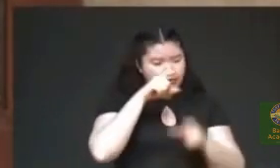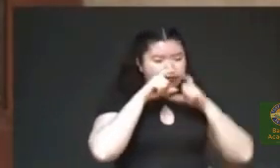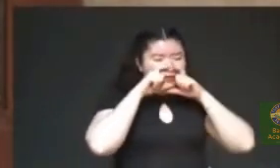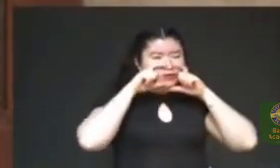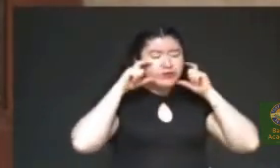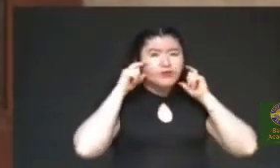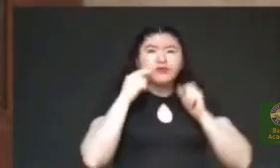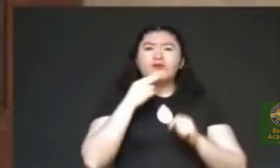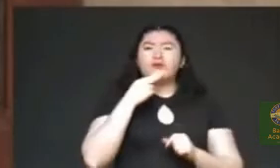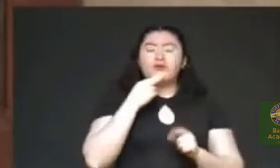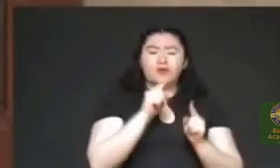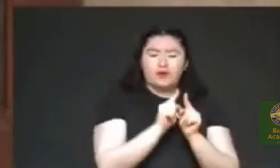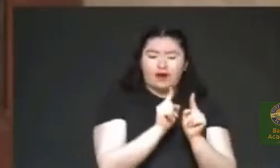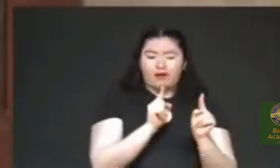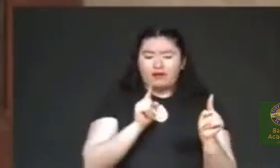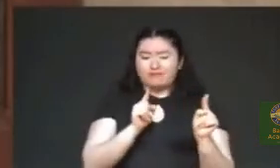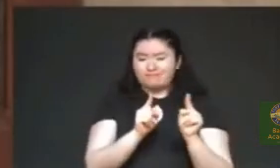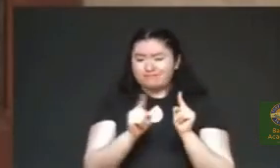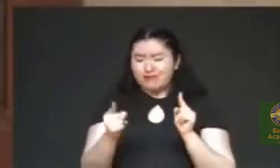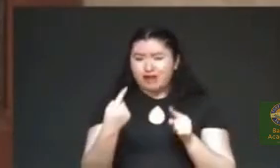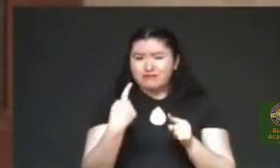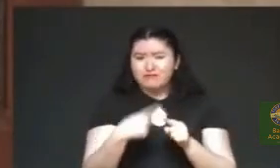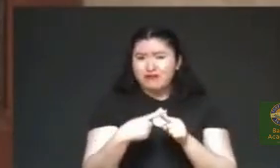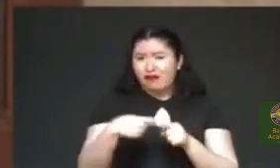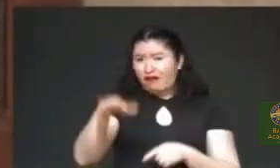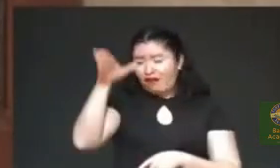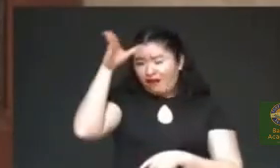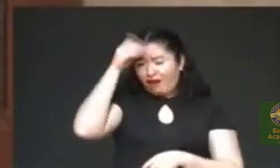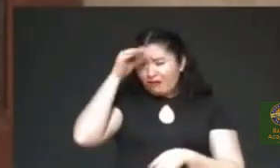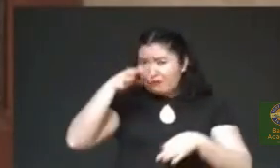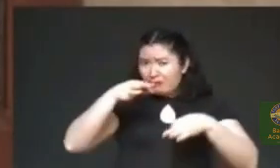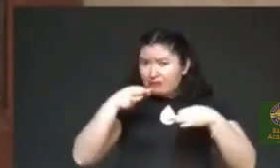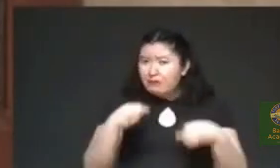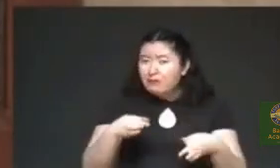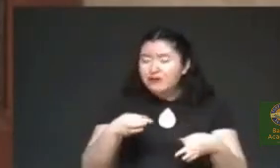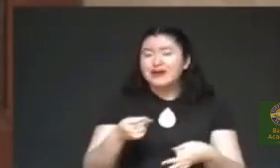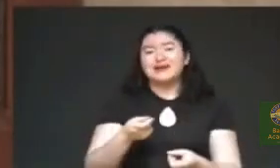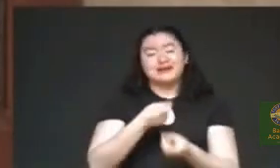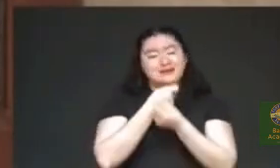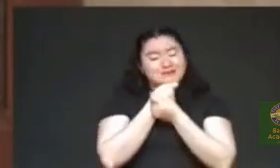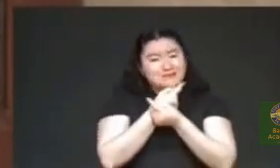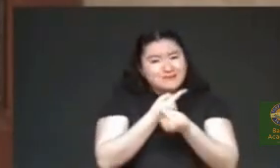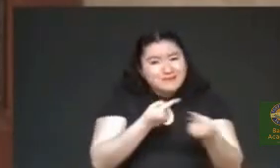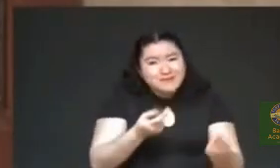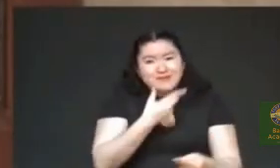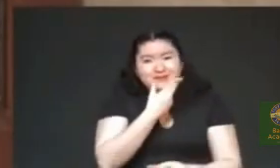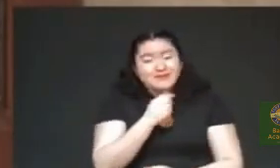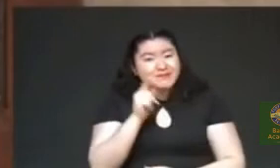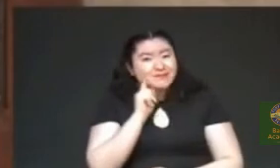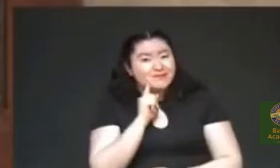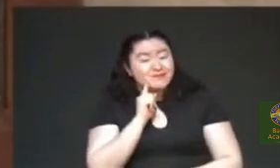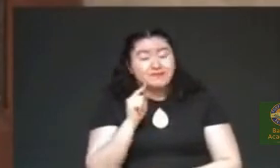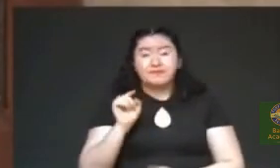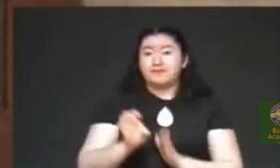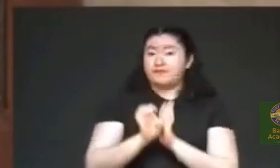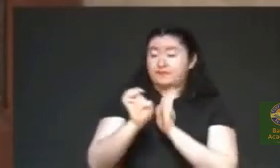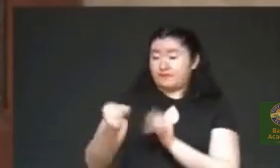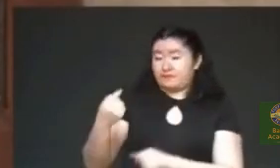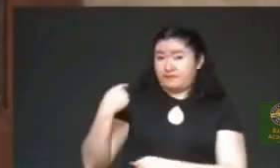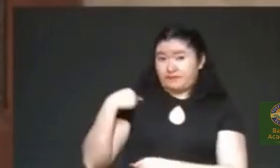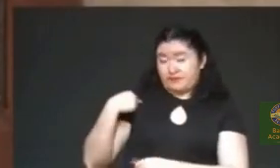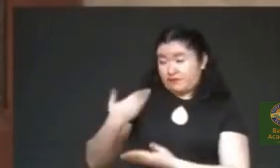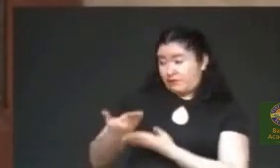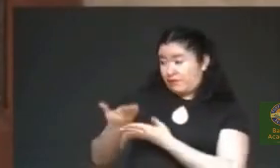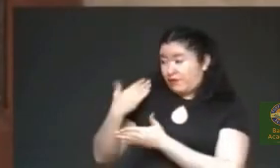cubrebocas, son las niñas y niños. Yo estuve visitando, por ejemplo, preescolares en el final del